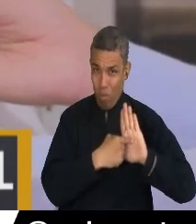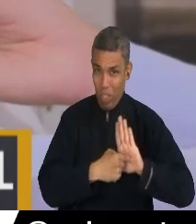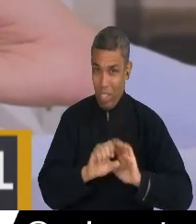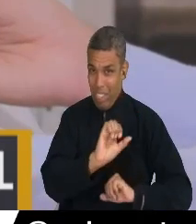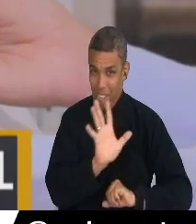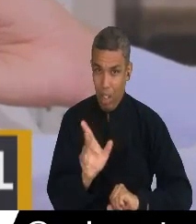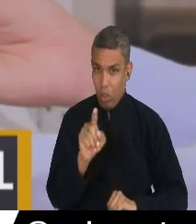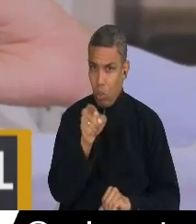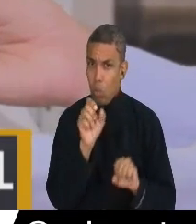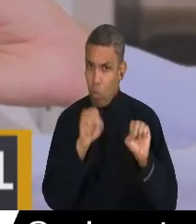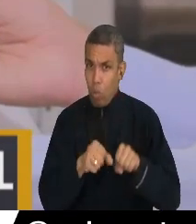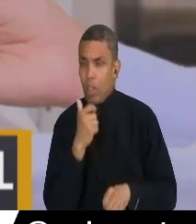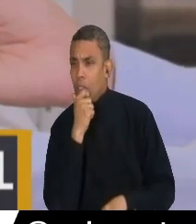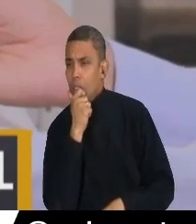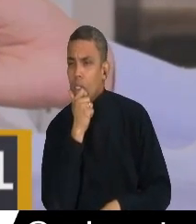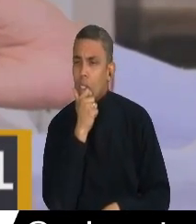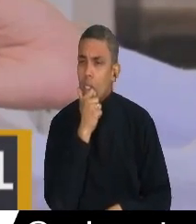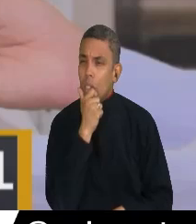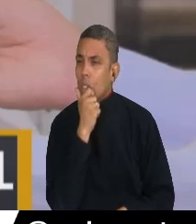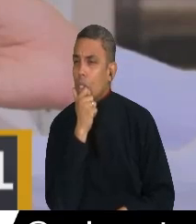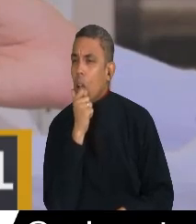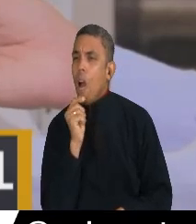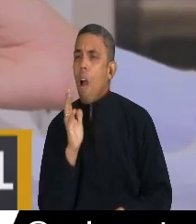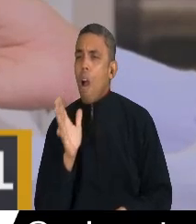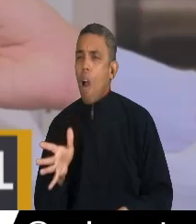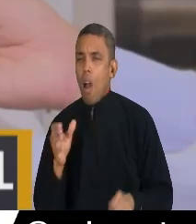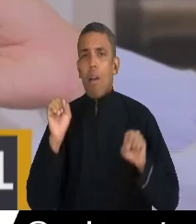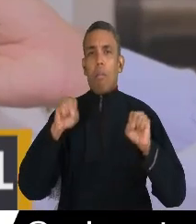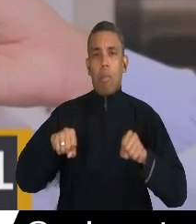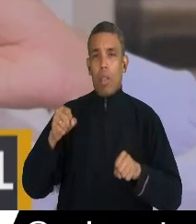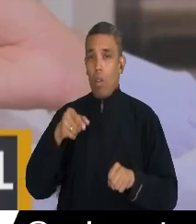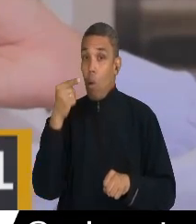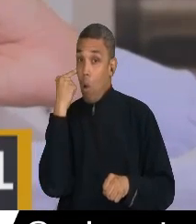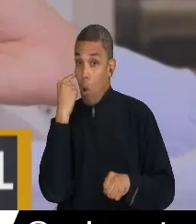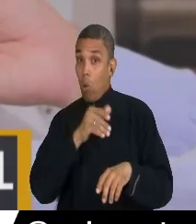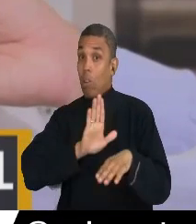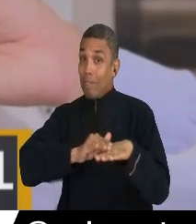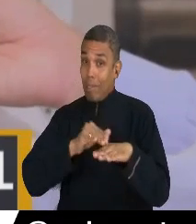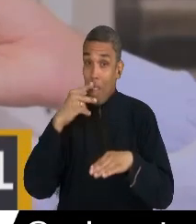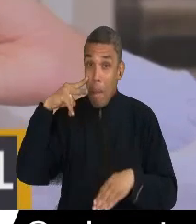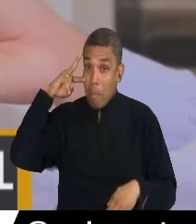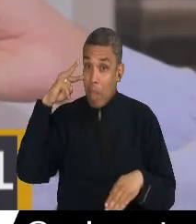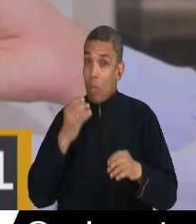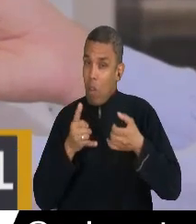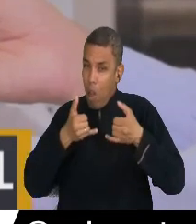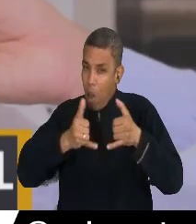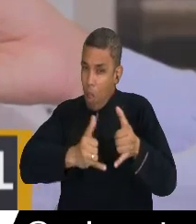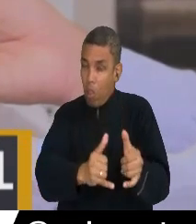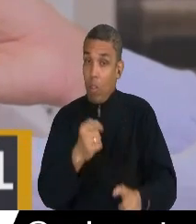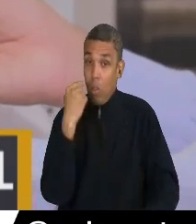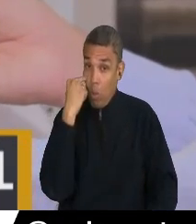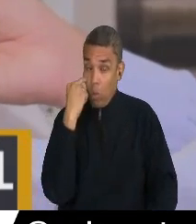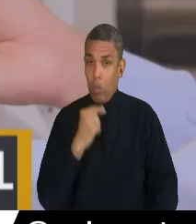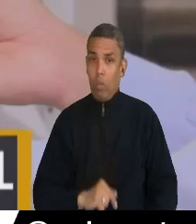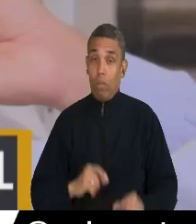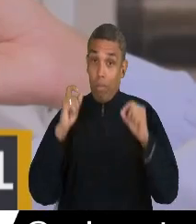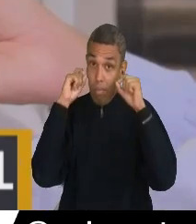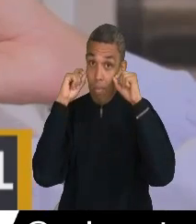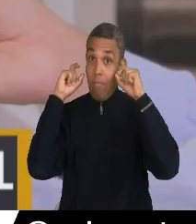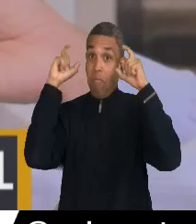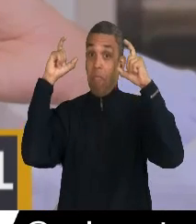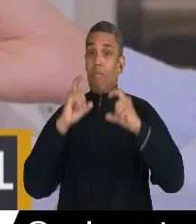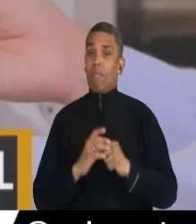donde se identifican como de la alcaldía del municipio de Barranca Bermeja. Por lo tanto, no consideramos que ustedes